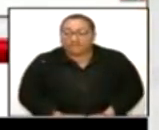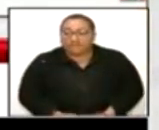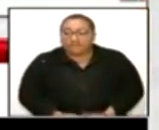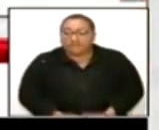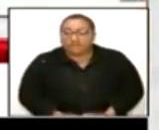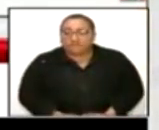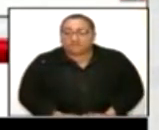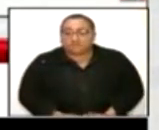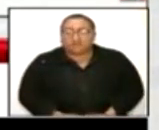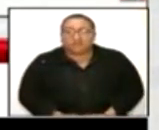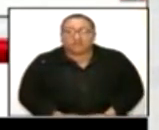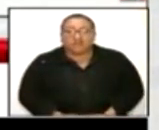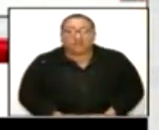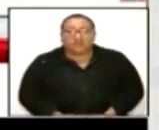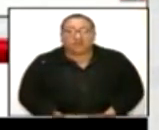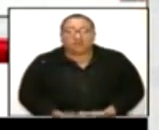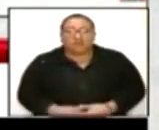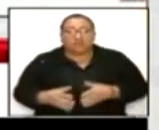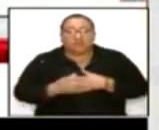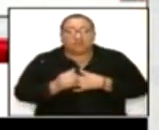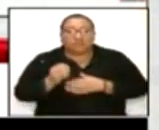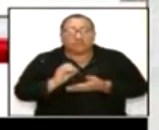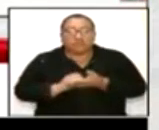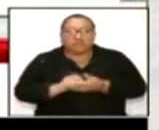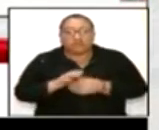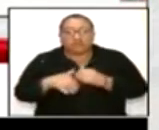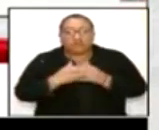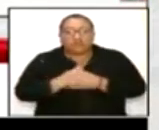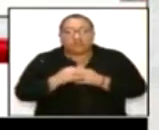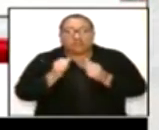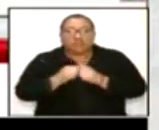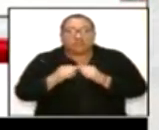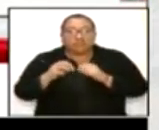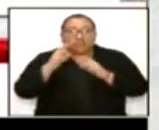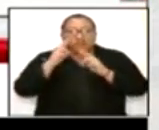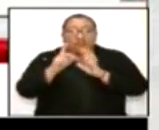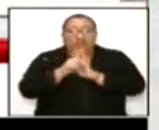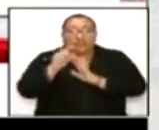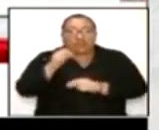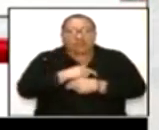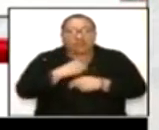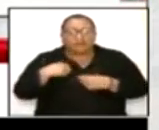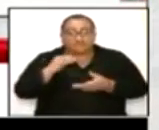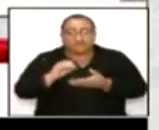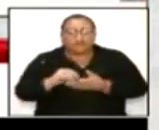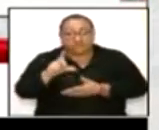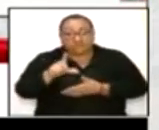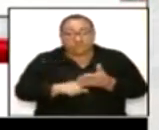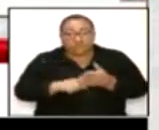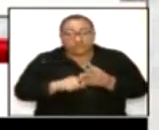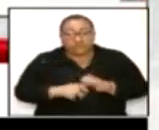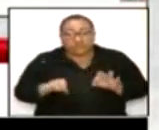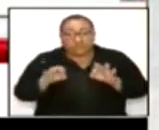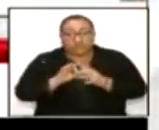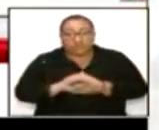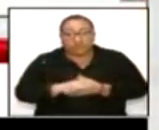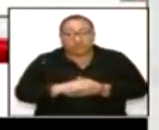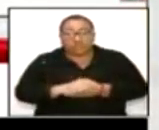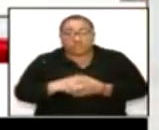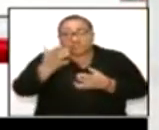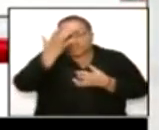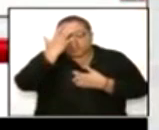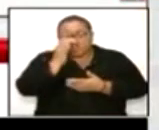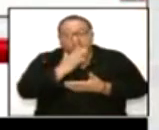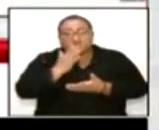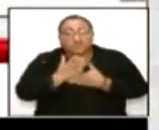Esta guía técnica, que debe aplicarse en el marco del respeto de los derechos humanos, establece un listado taxativo de enfermedades